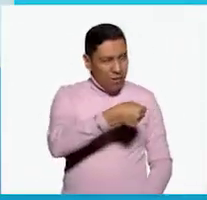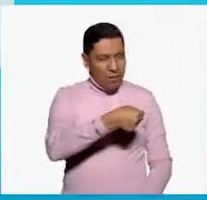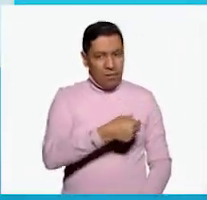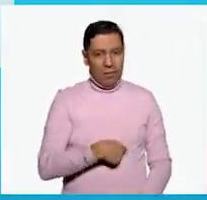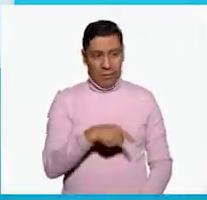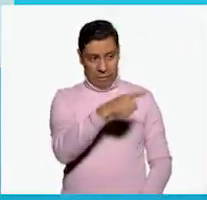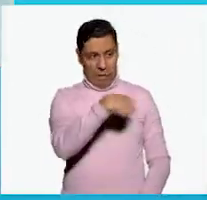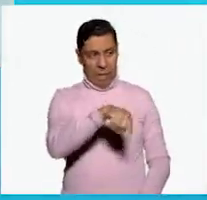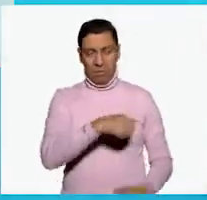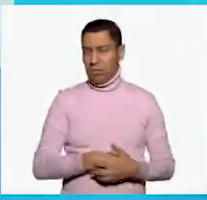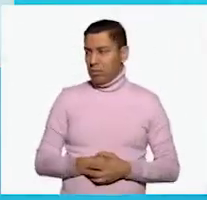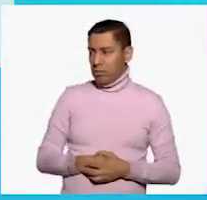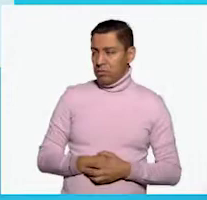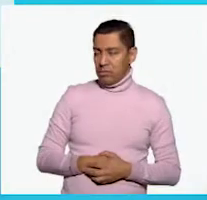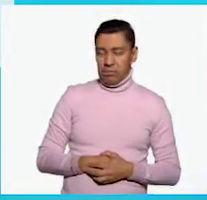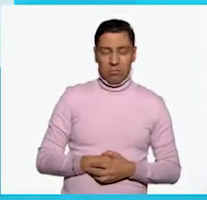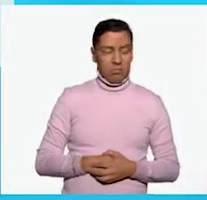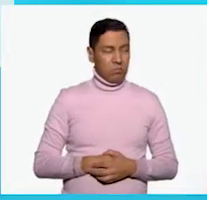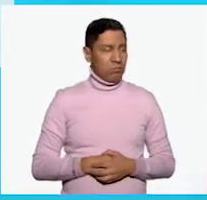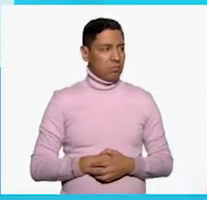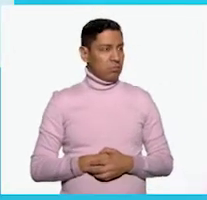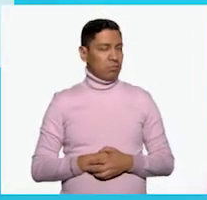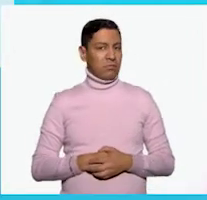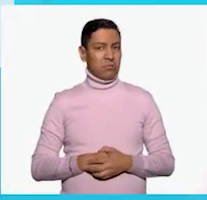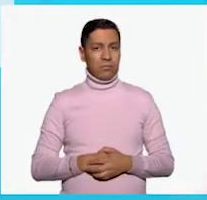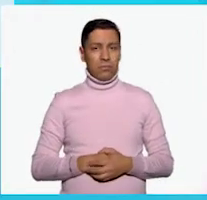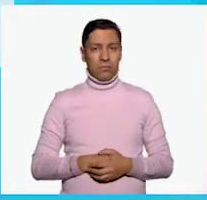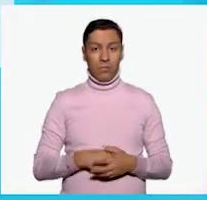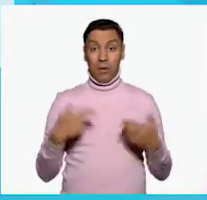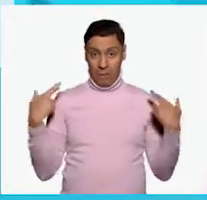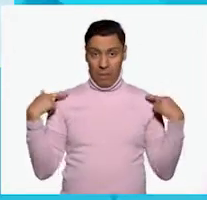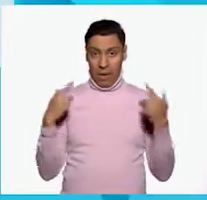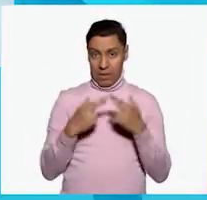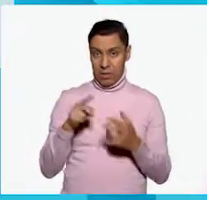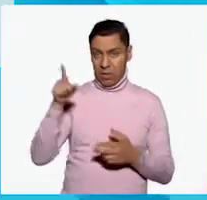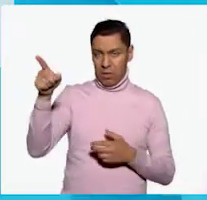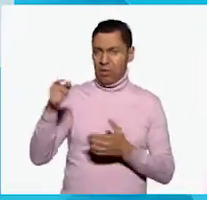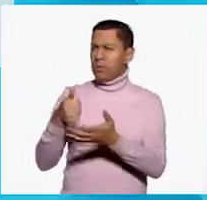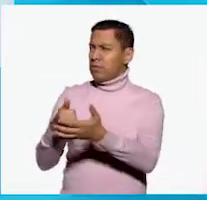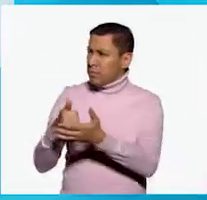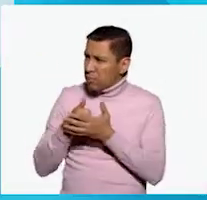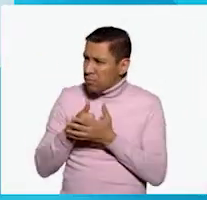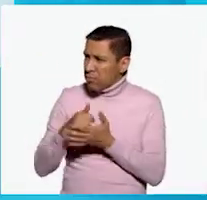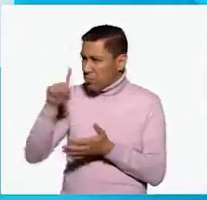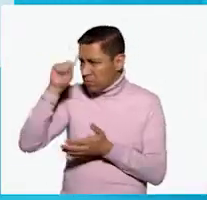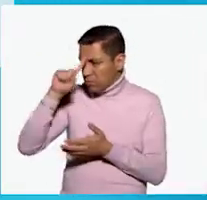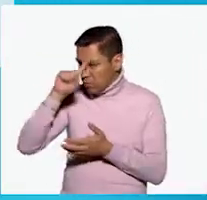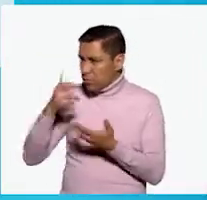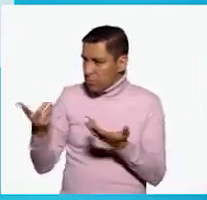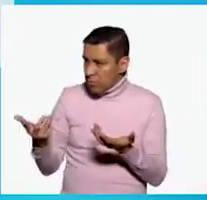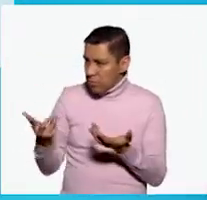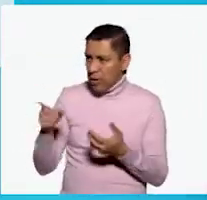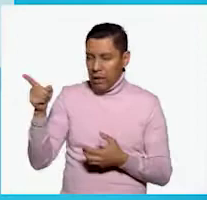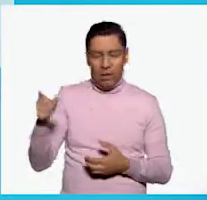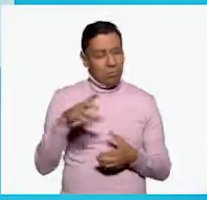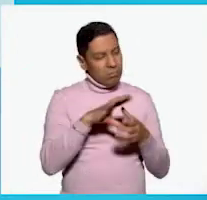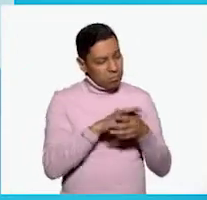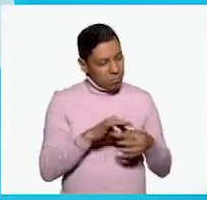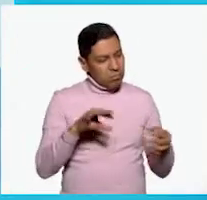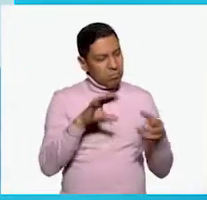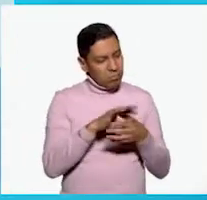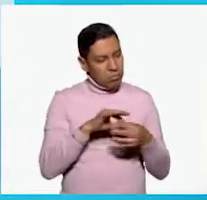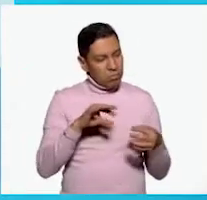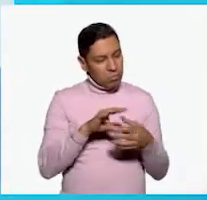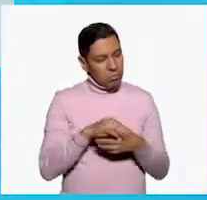Le pedí ayuda al maestro y el maestro me orientó. Yo reflexioné todo lo que hemos visto en